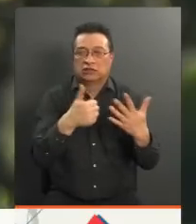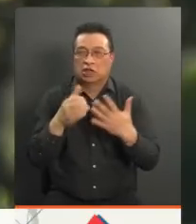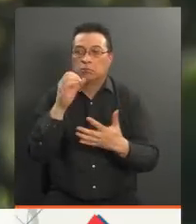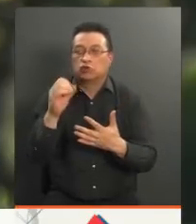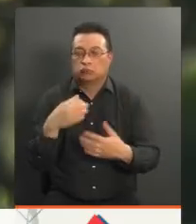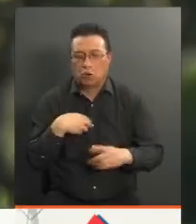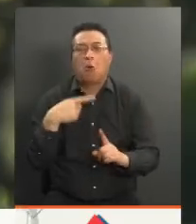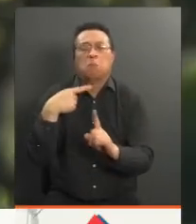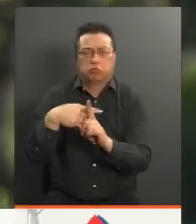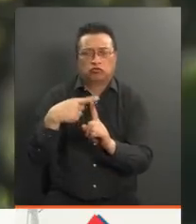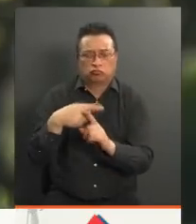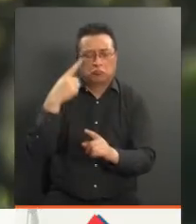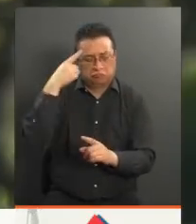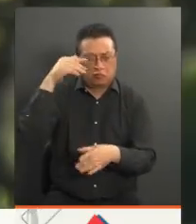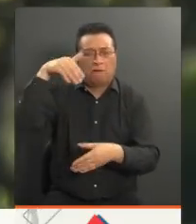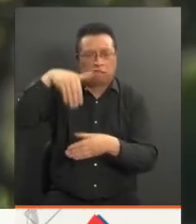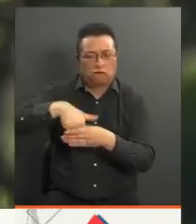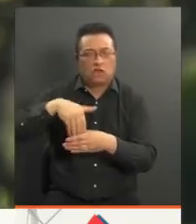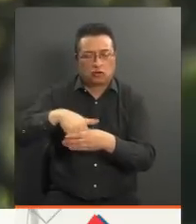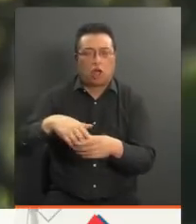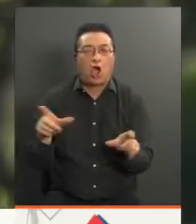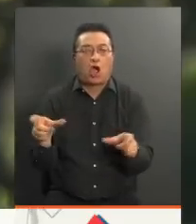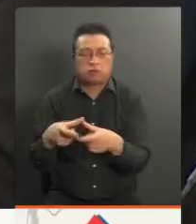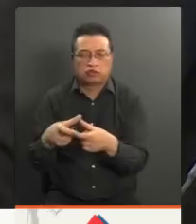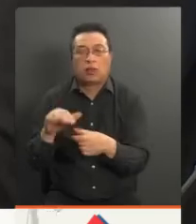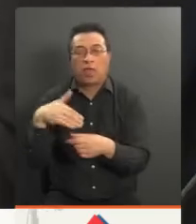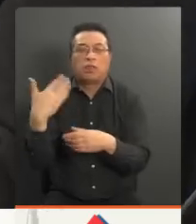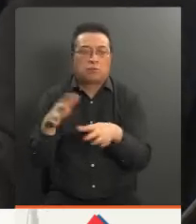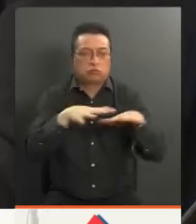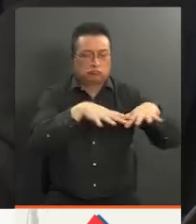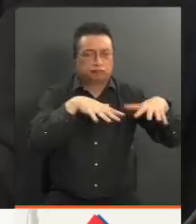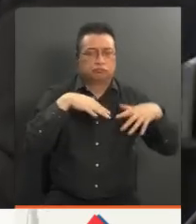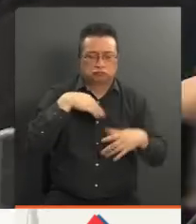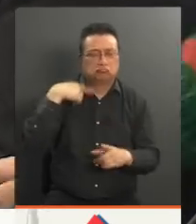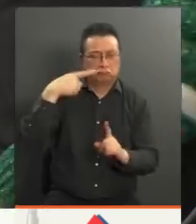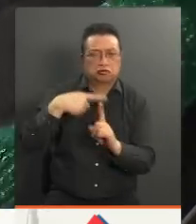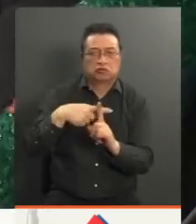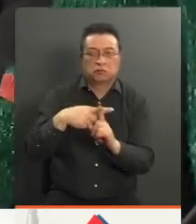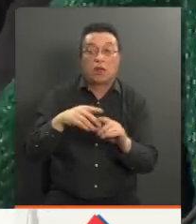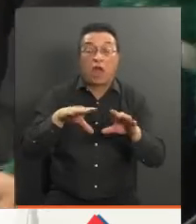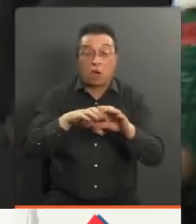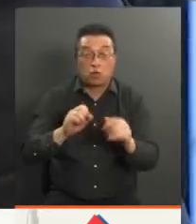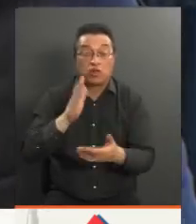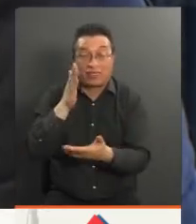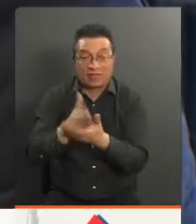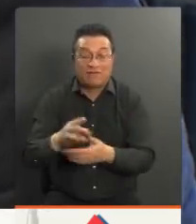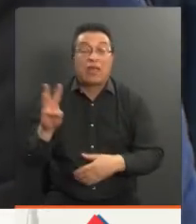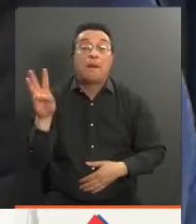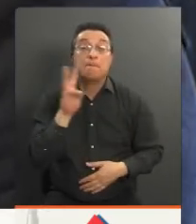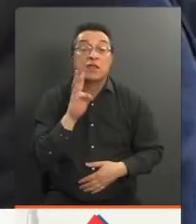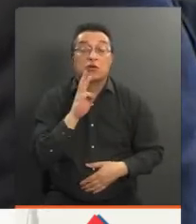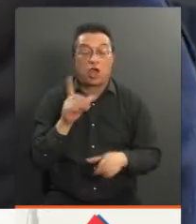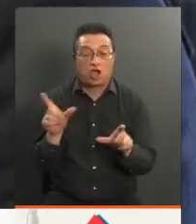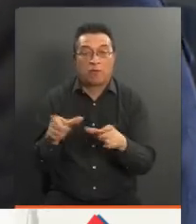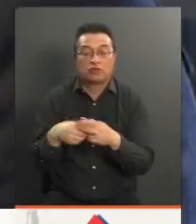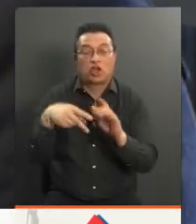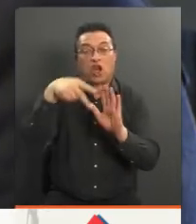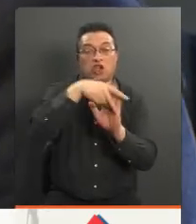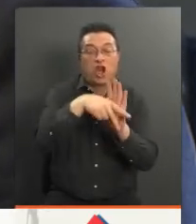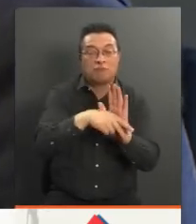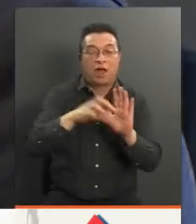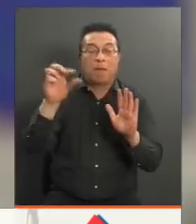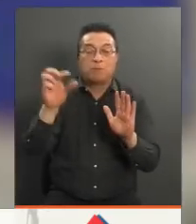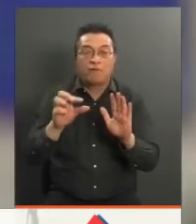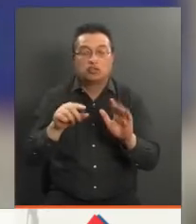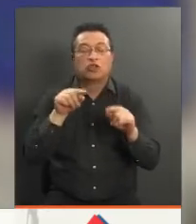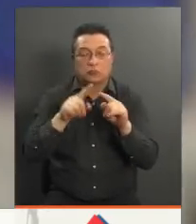optimista respecto de la votación en la comisión primero y en el pleno después. El acuerdo debería ser votado este miércoles en la Comisión de Normas Transitorias para vivir